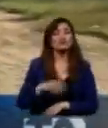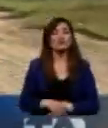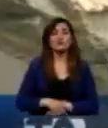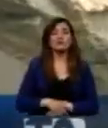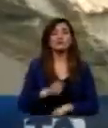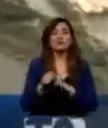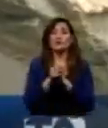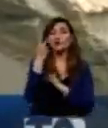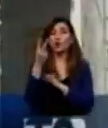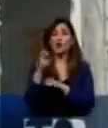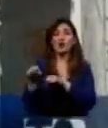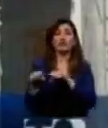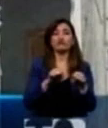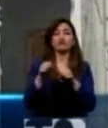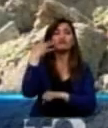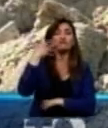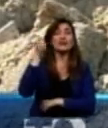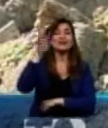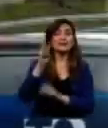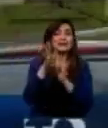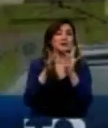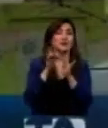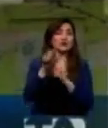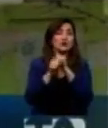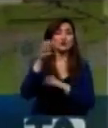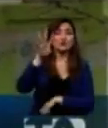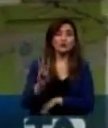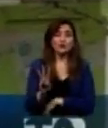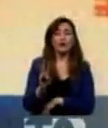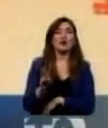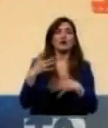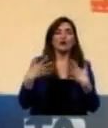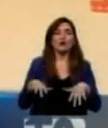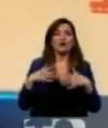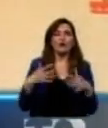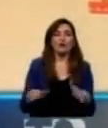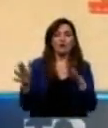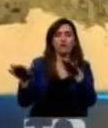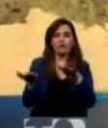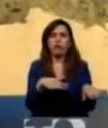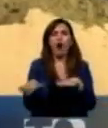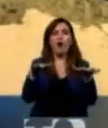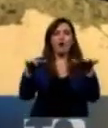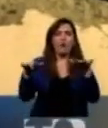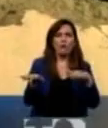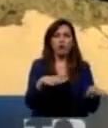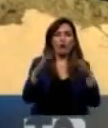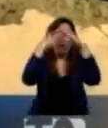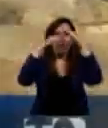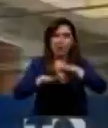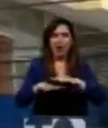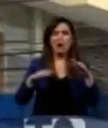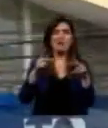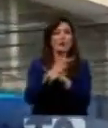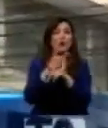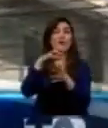2 años después del brutal terremoto del 16 de abril de 2016 y sus devastadoras réplicas que afectaron la costa ecuatoriana,